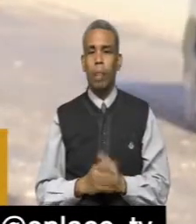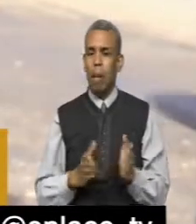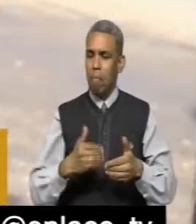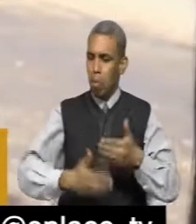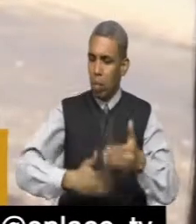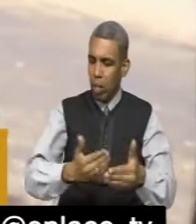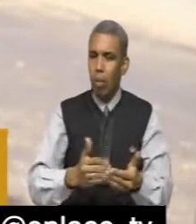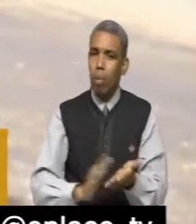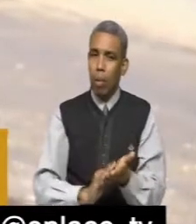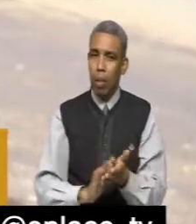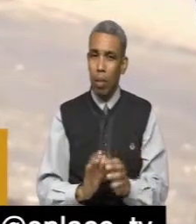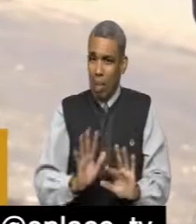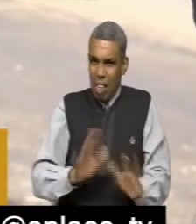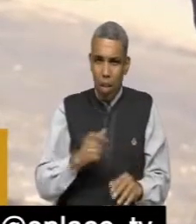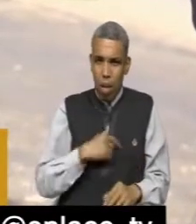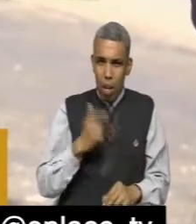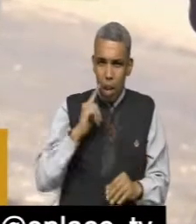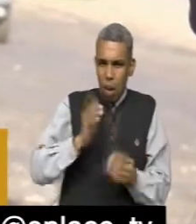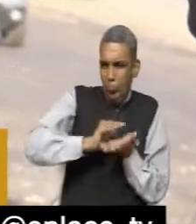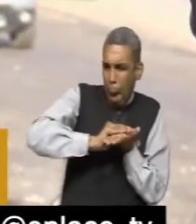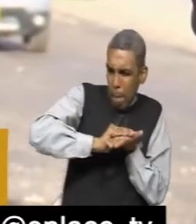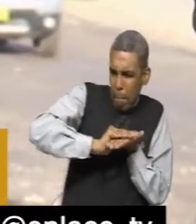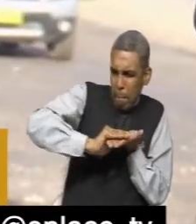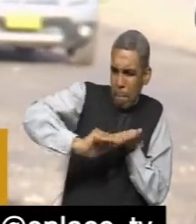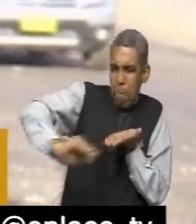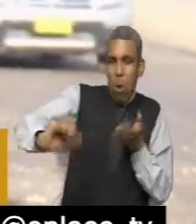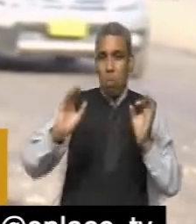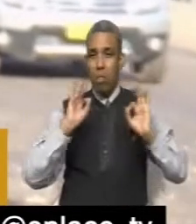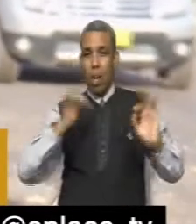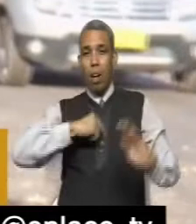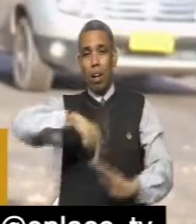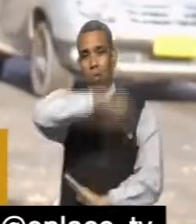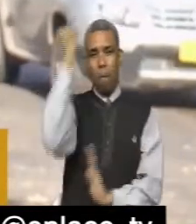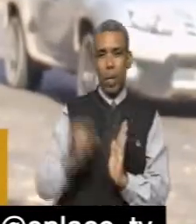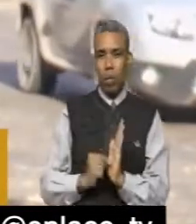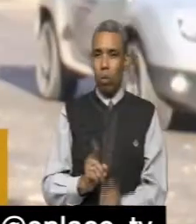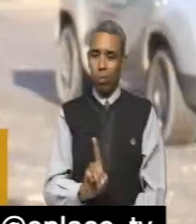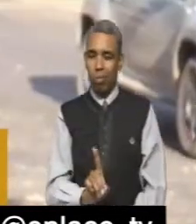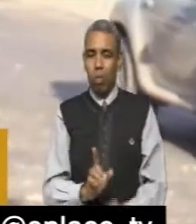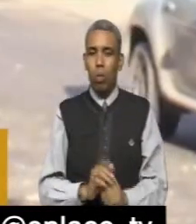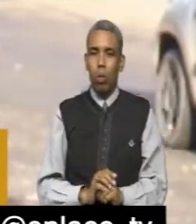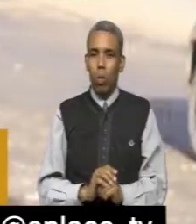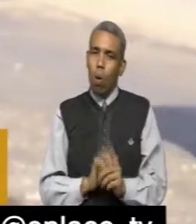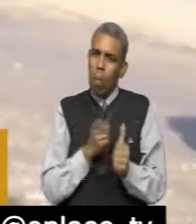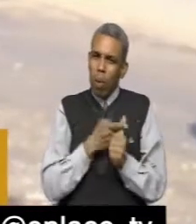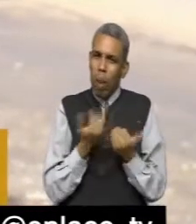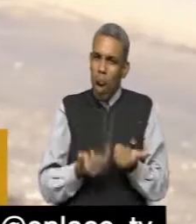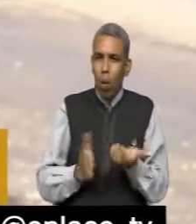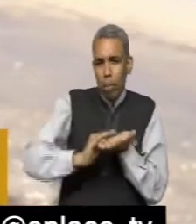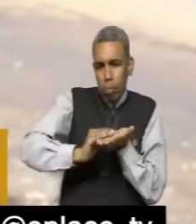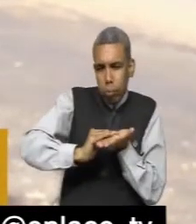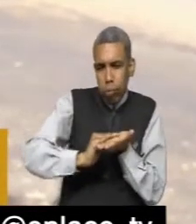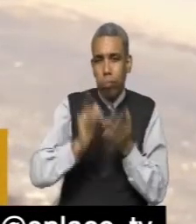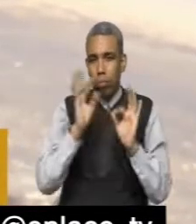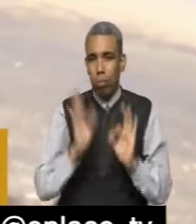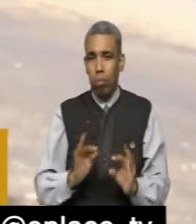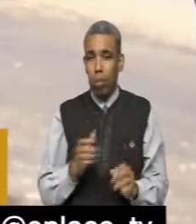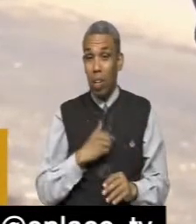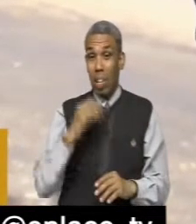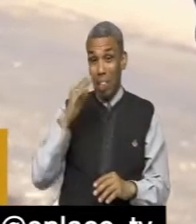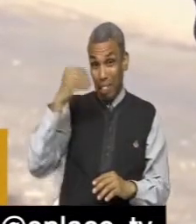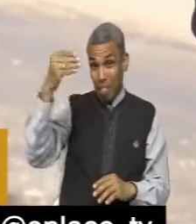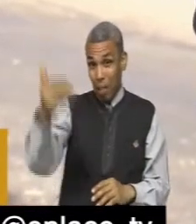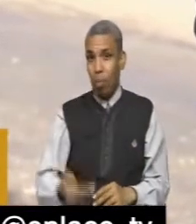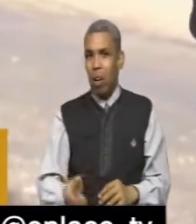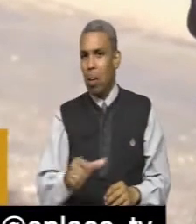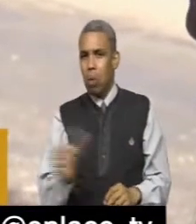es un pavimento definitivo. Ya los diseños del pavimento definitivo ya se contrataron, ya se están